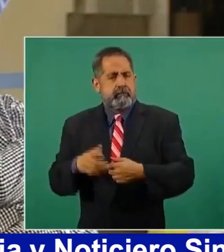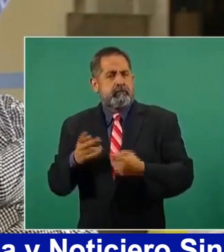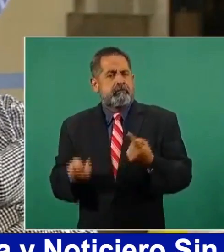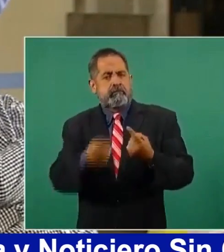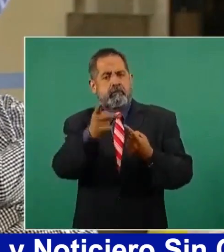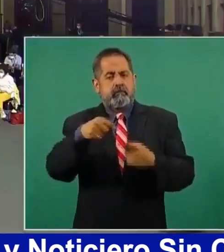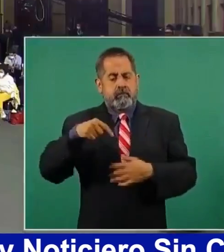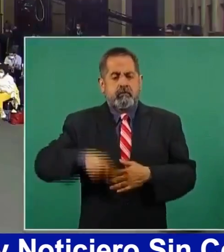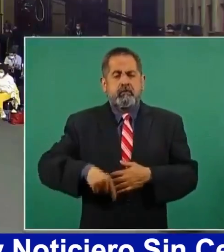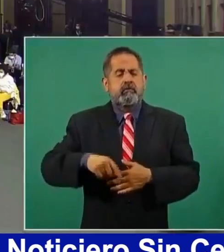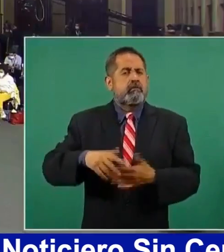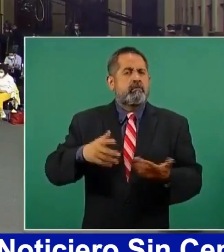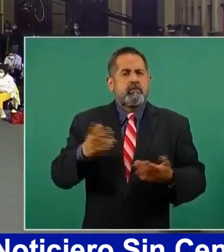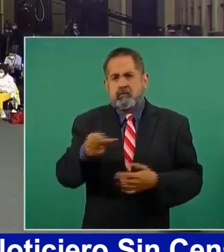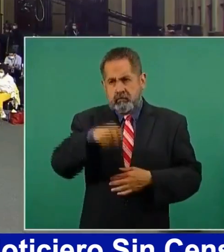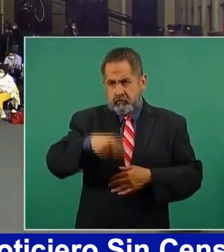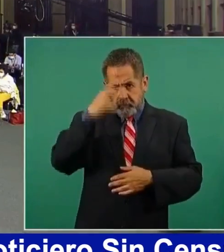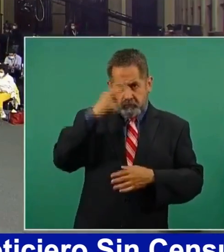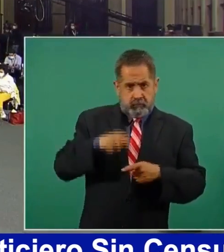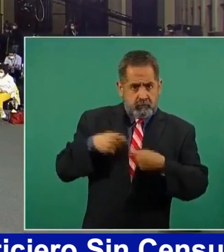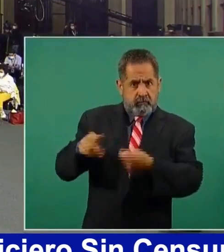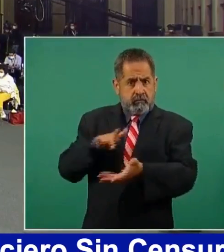con la India. Ya lo estamos haciendo.